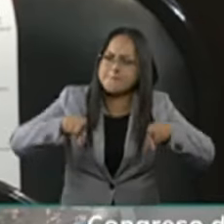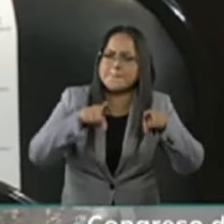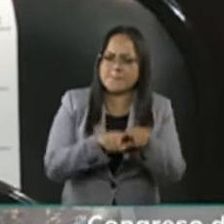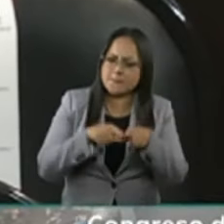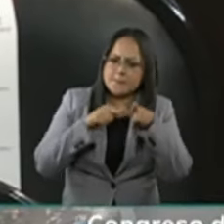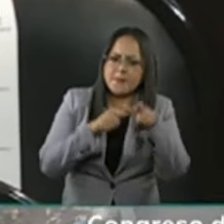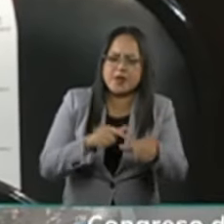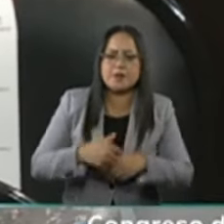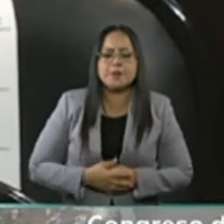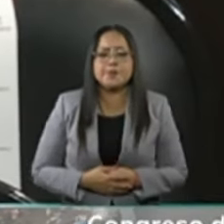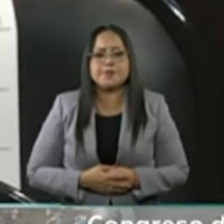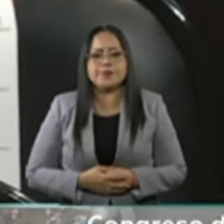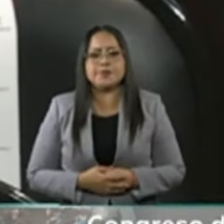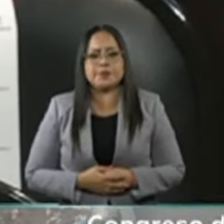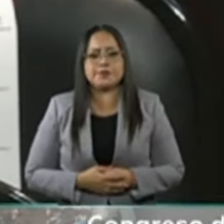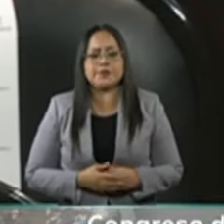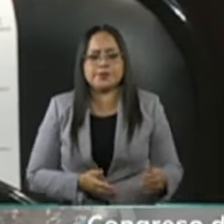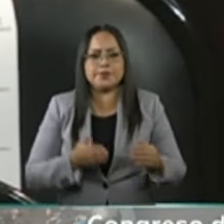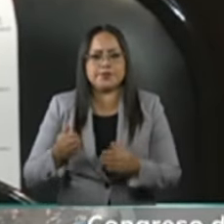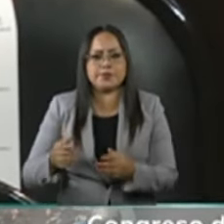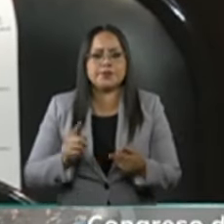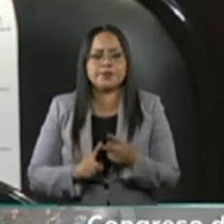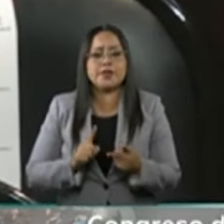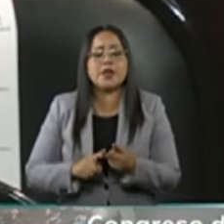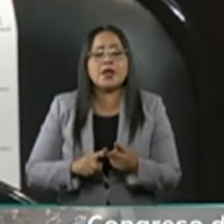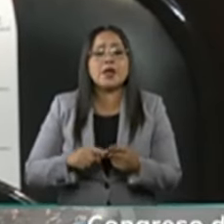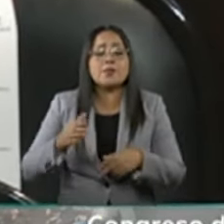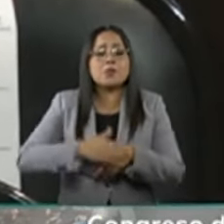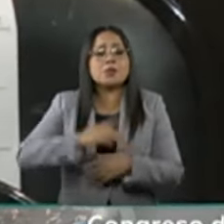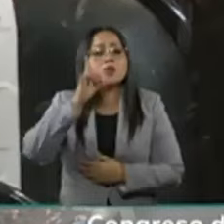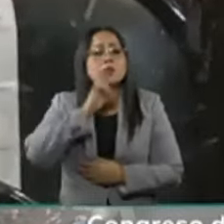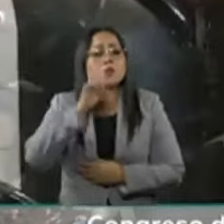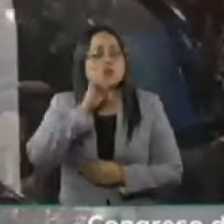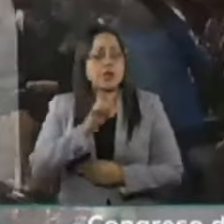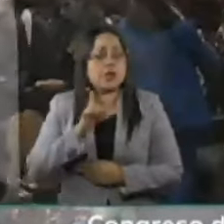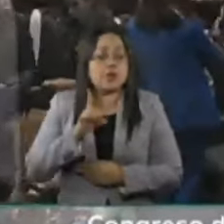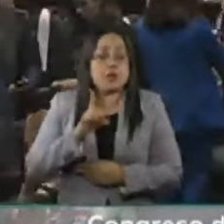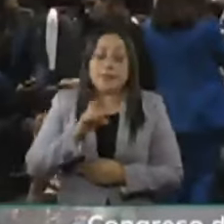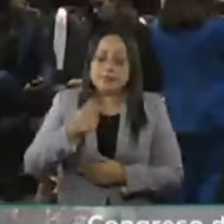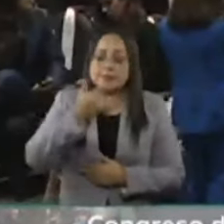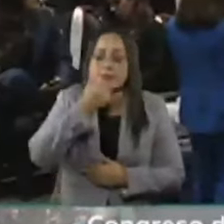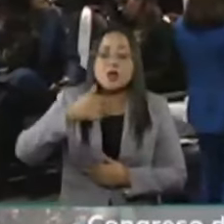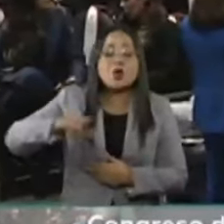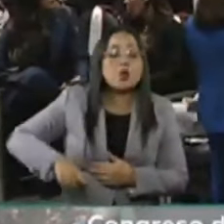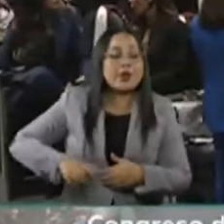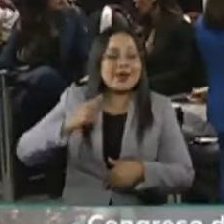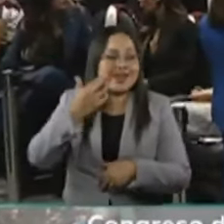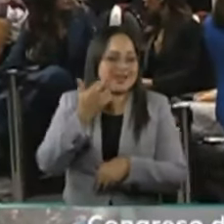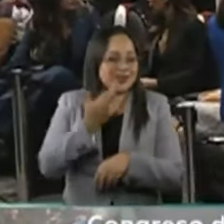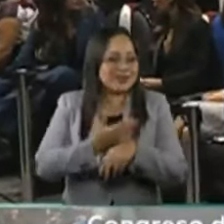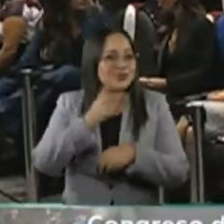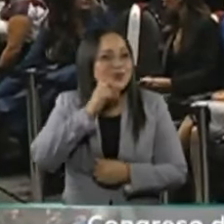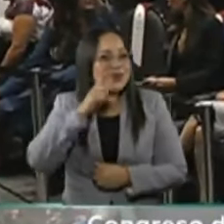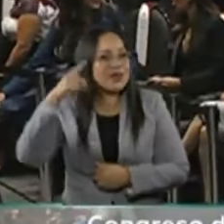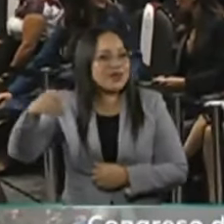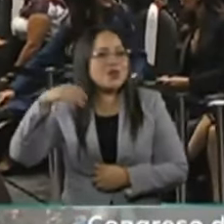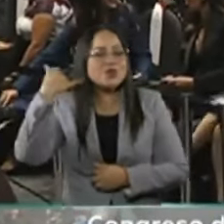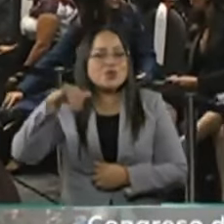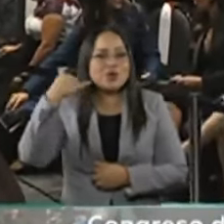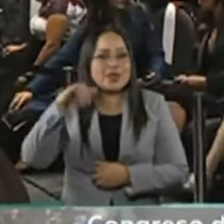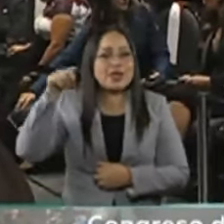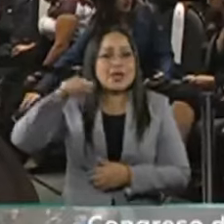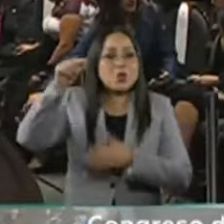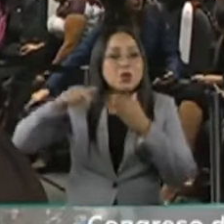también como la primera mujer electa gobernadora en la historia de Yucatán, la entidad de las primeras